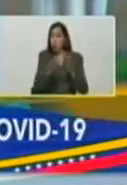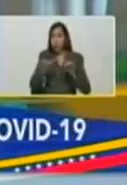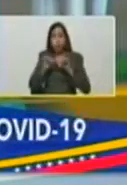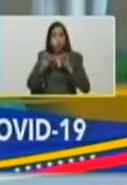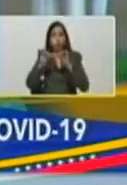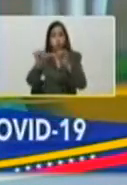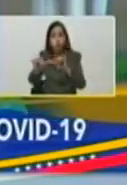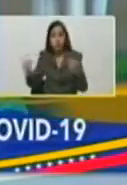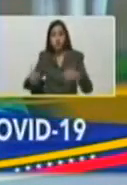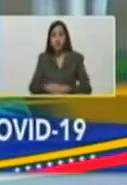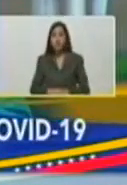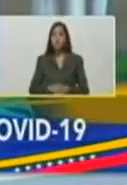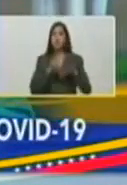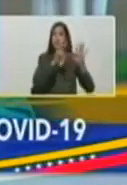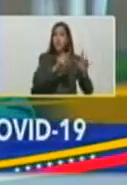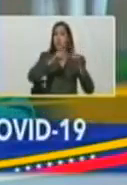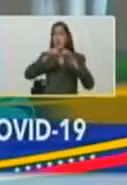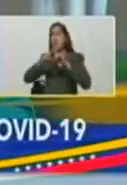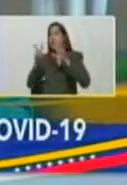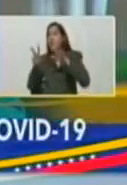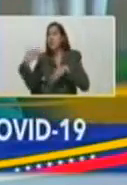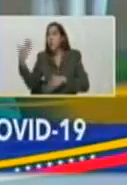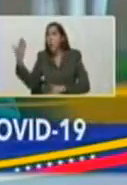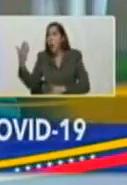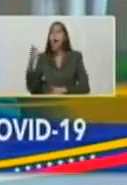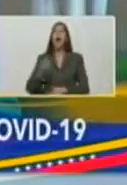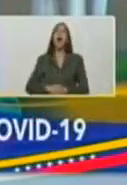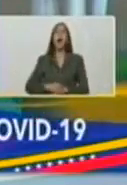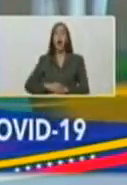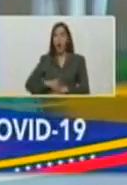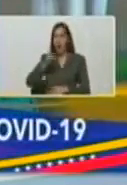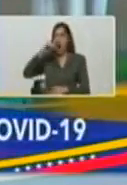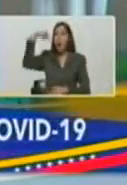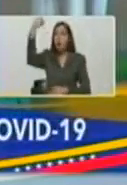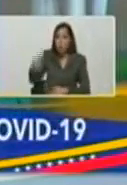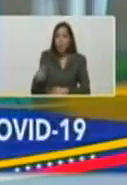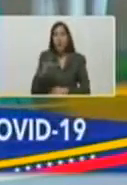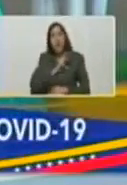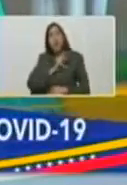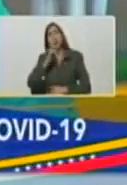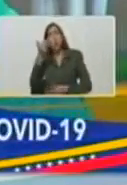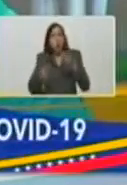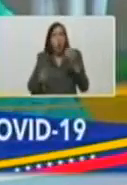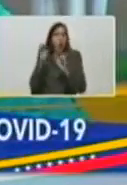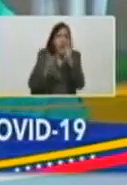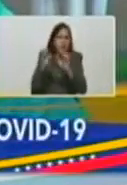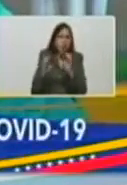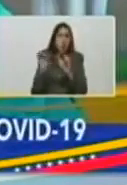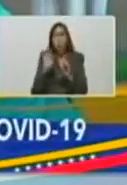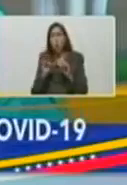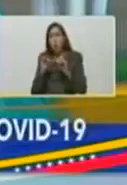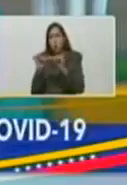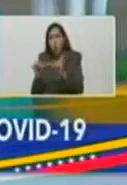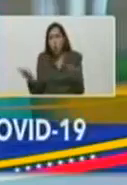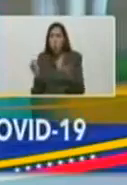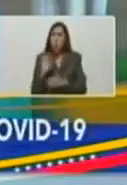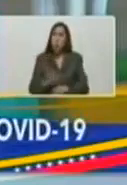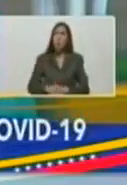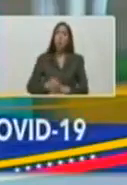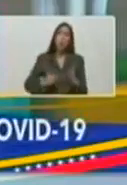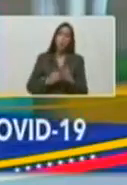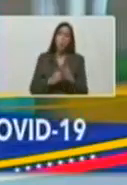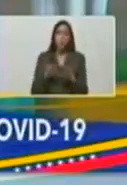el 7+7 lo dejamos para después. Ya en enero evaluamos si volvemos al 7+7 o mantenemos ya el pueblo